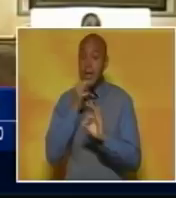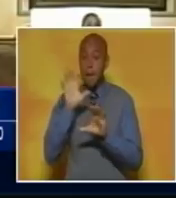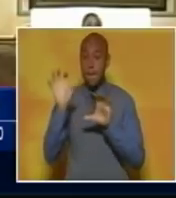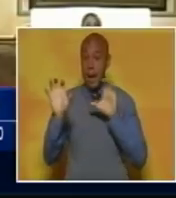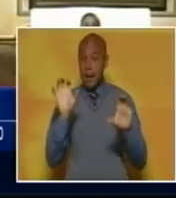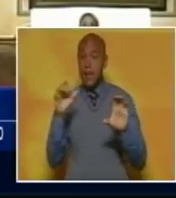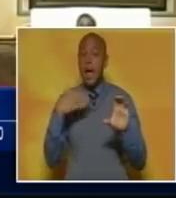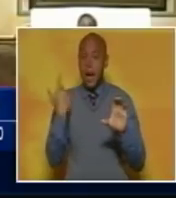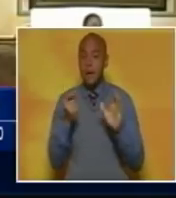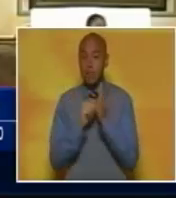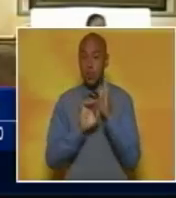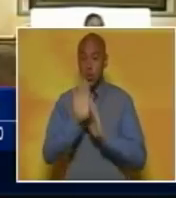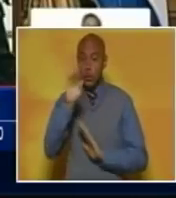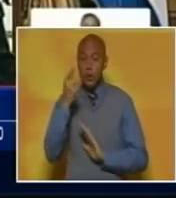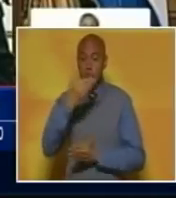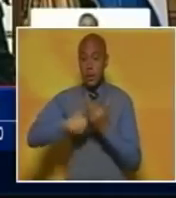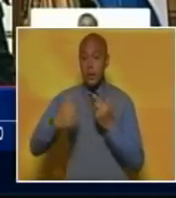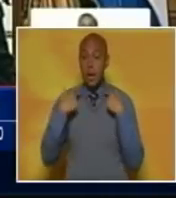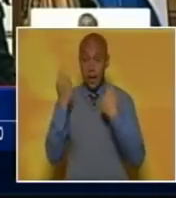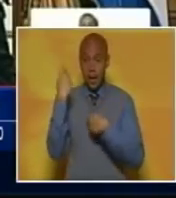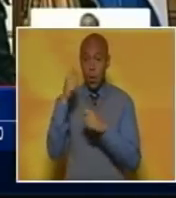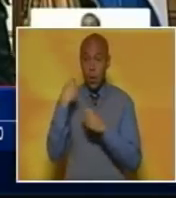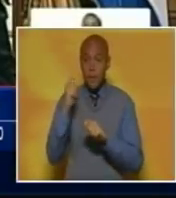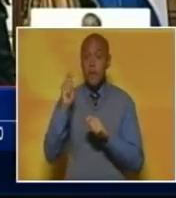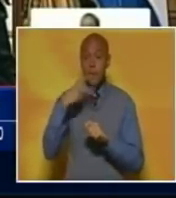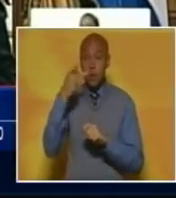naciones avanzarán en materia política, económica y social.